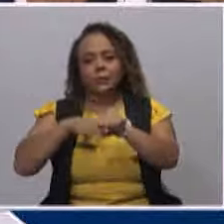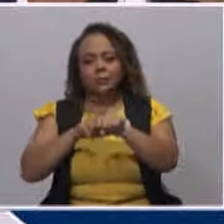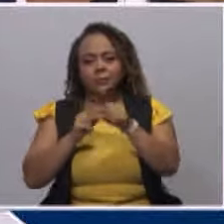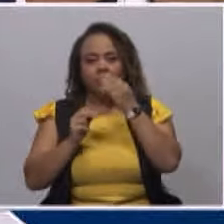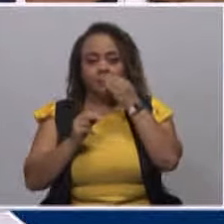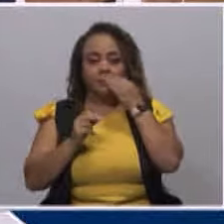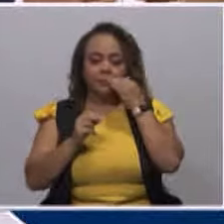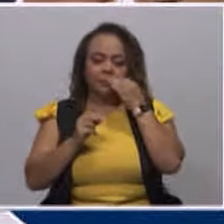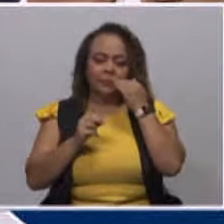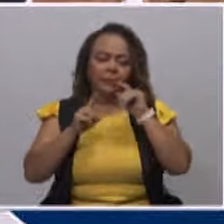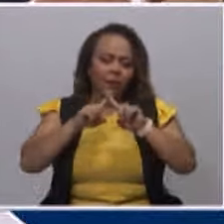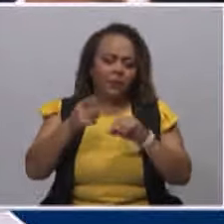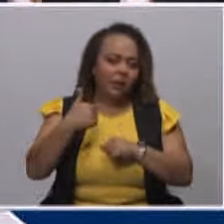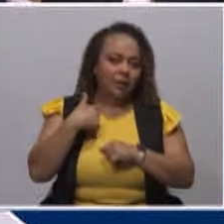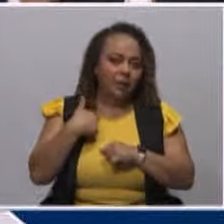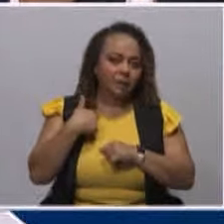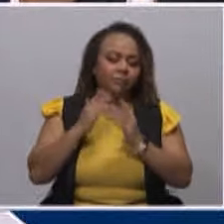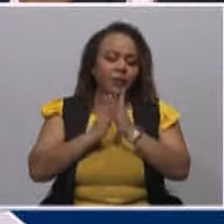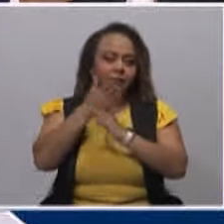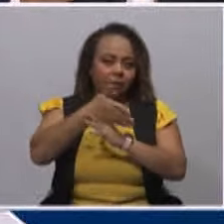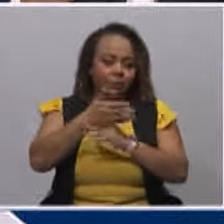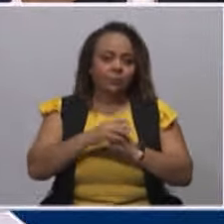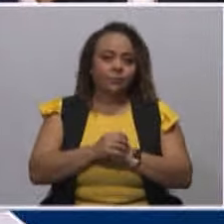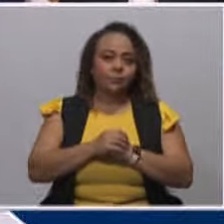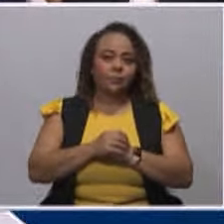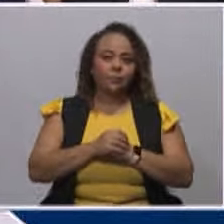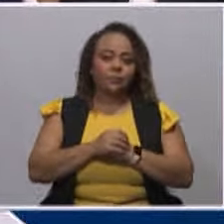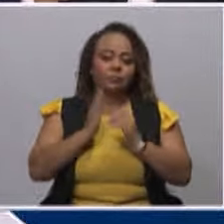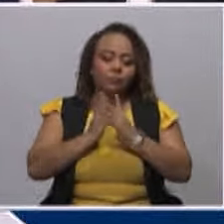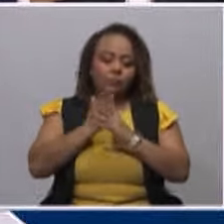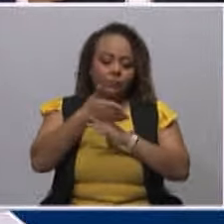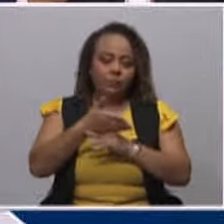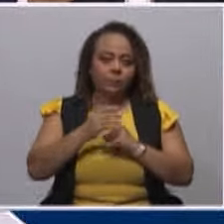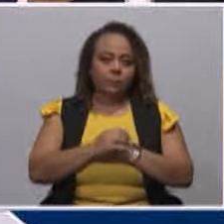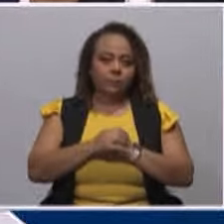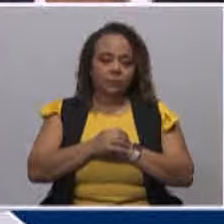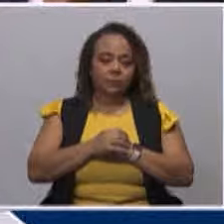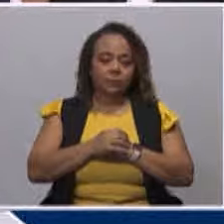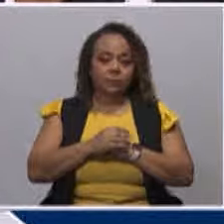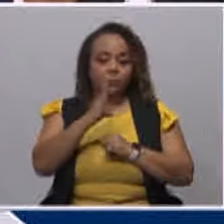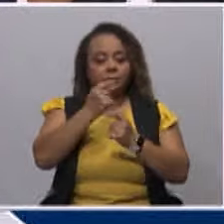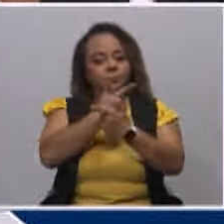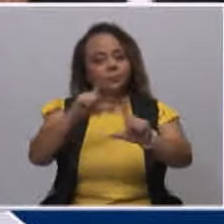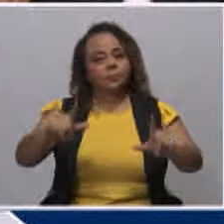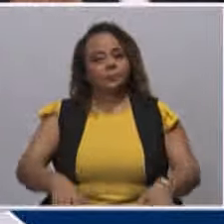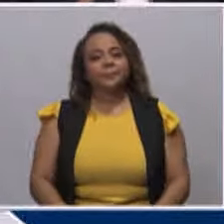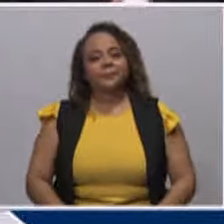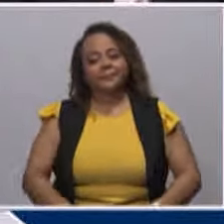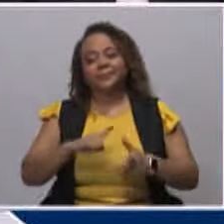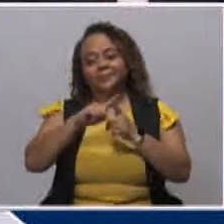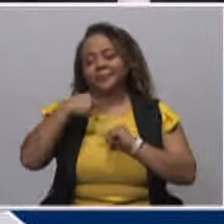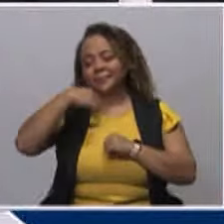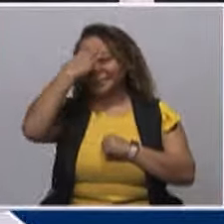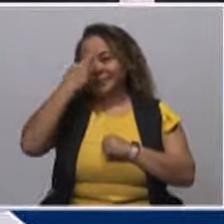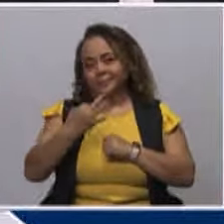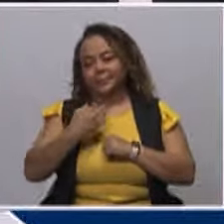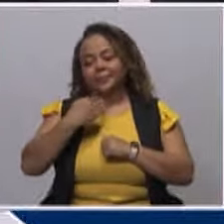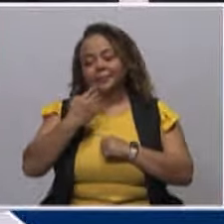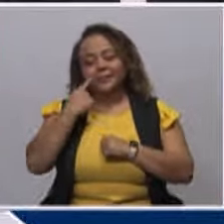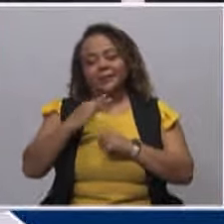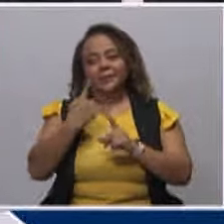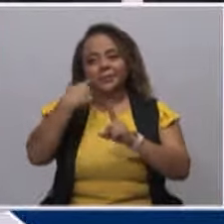pero por lo menos que haya acceso accesibilidad y y Libertad Así que yo creo que que me parece